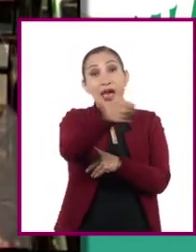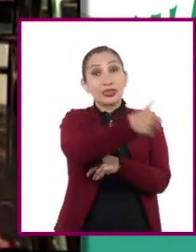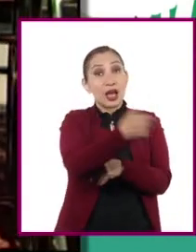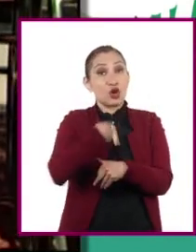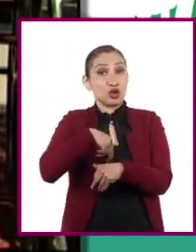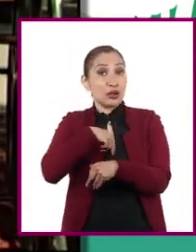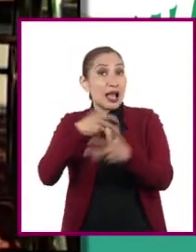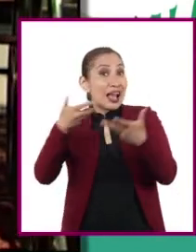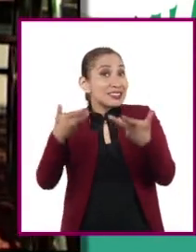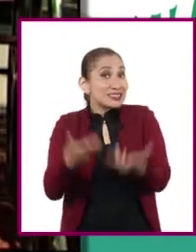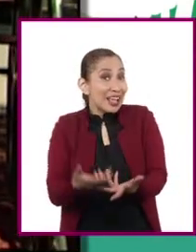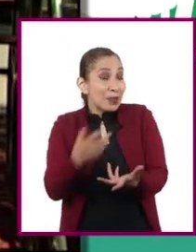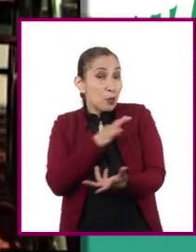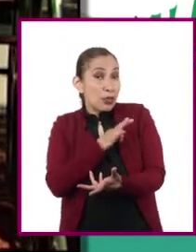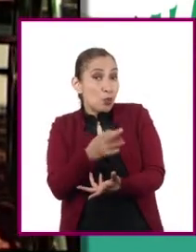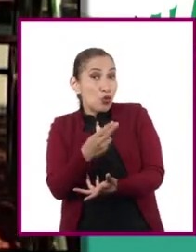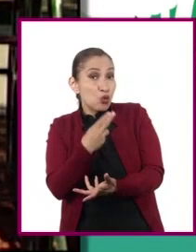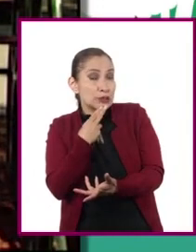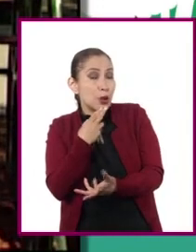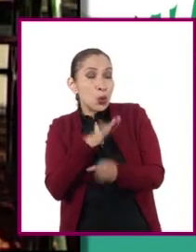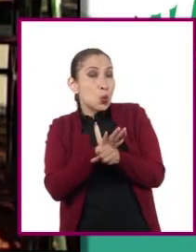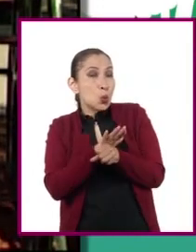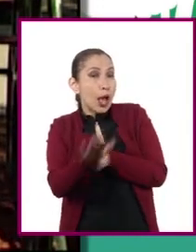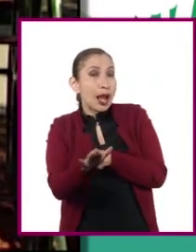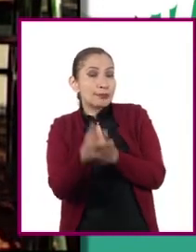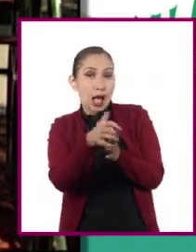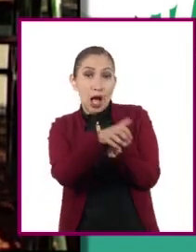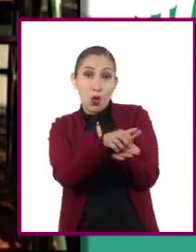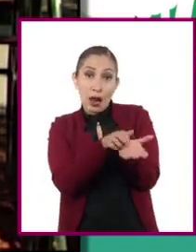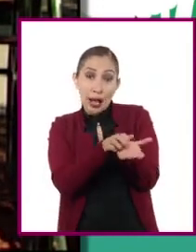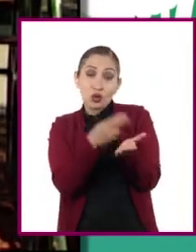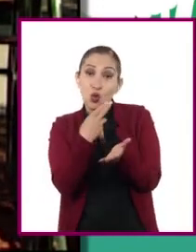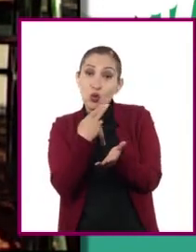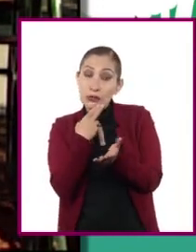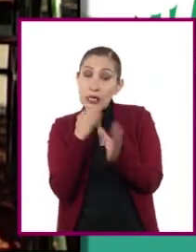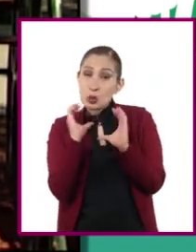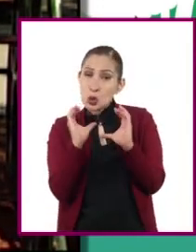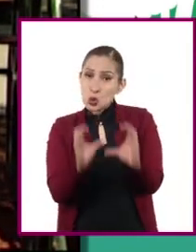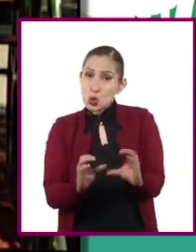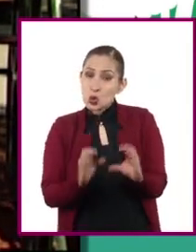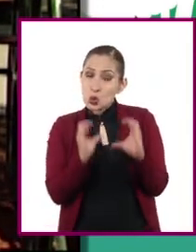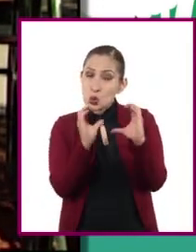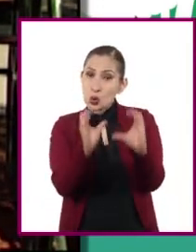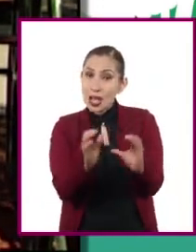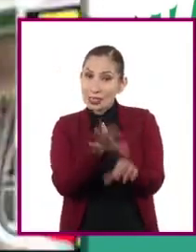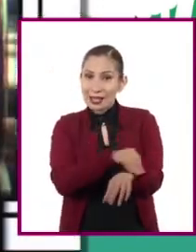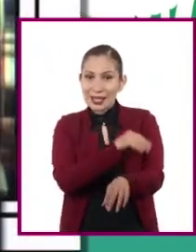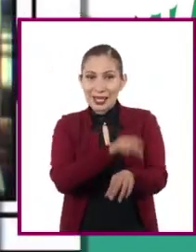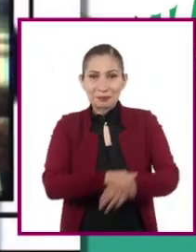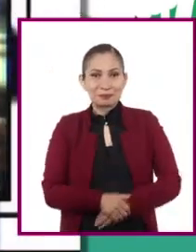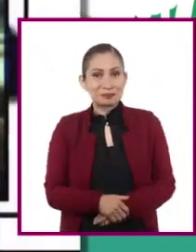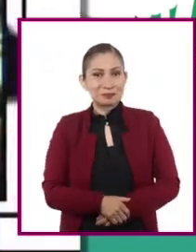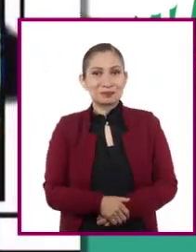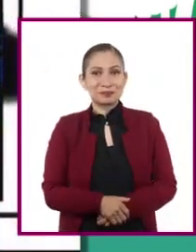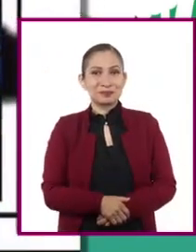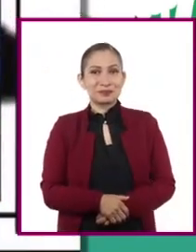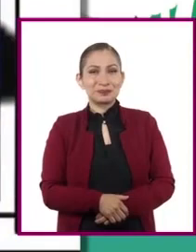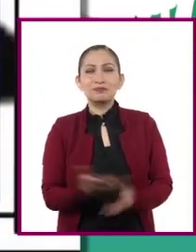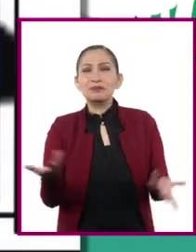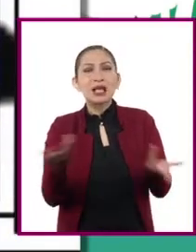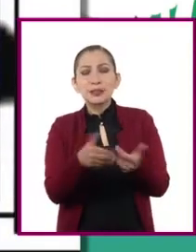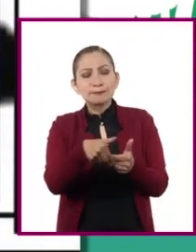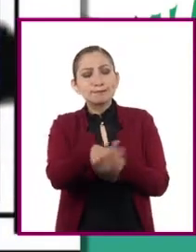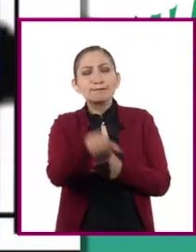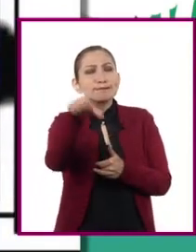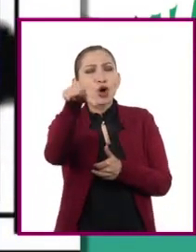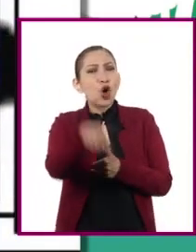uno de nosotros tenemos a nuestro alcance es ahorrar y usar racionalmente la energía. ¿Qué vamos a